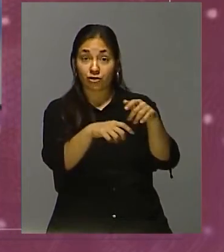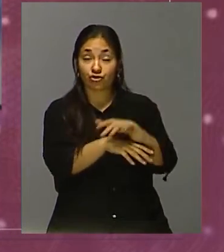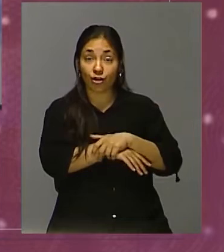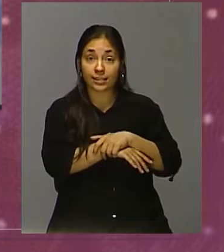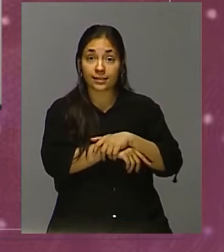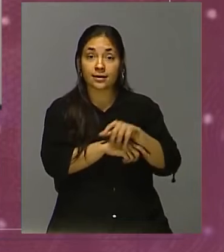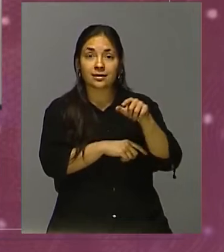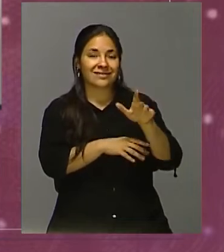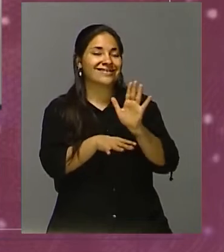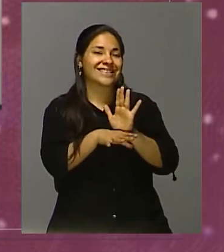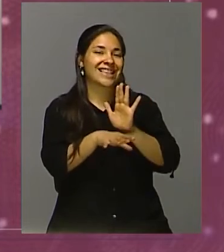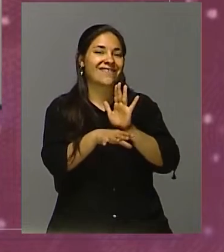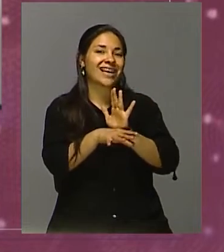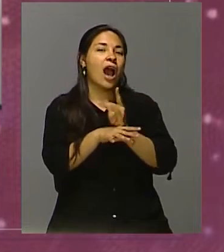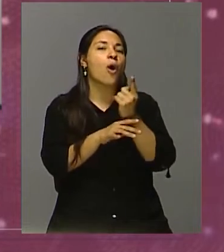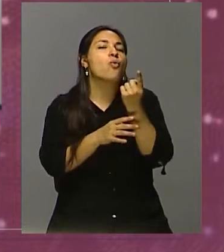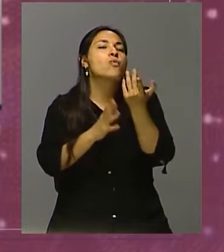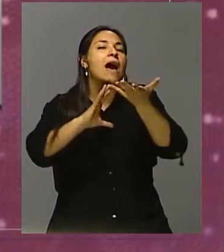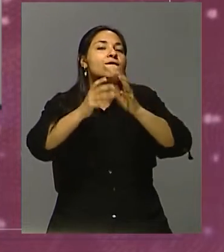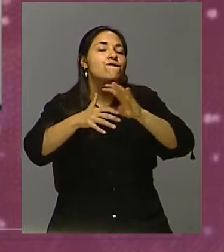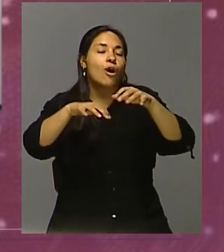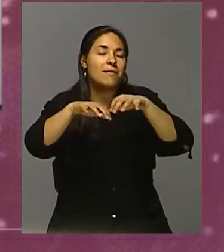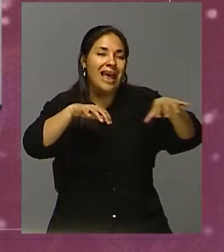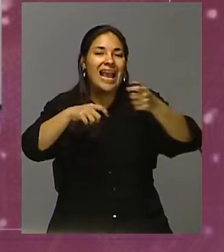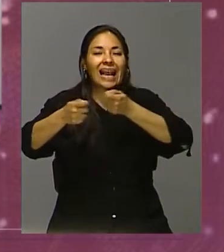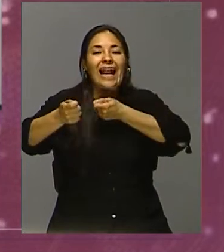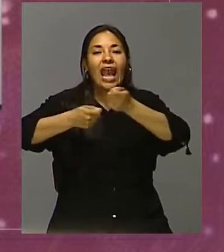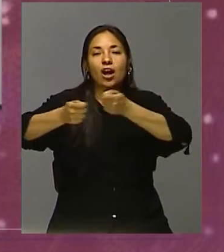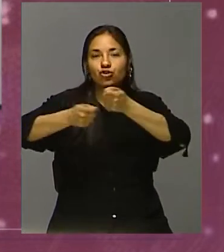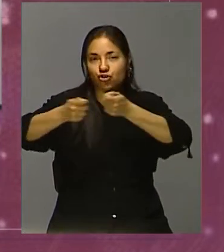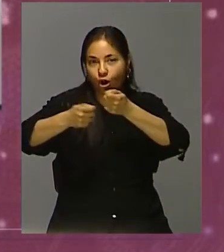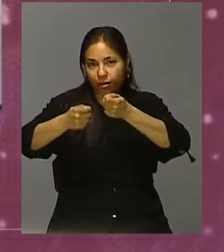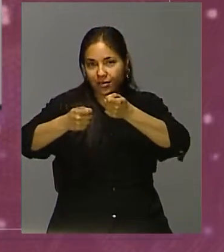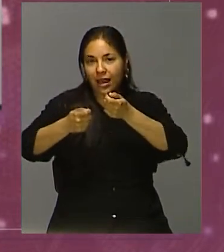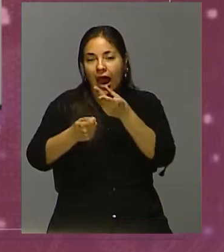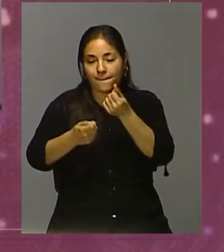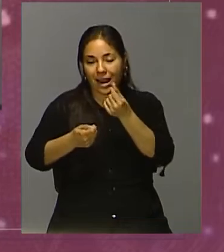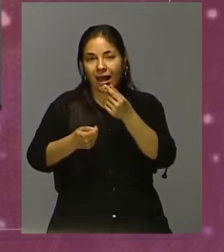las patas, por decir así, donde se apoya la gestión de las finanzas personales. Sí.